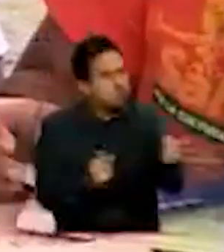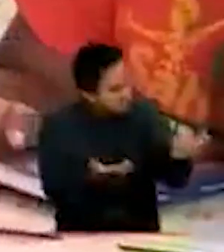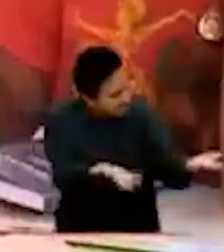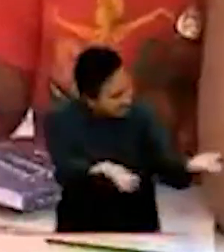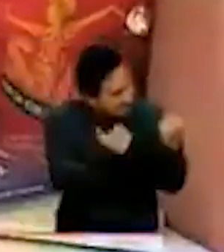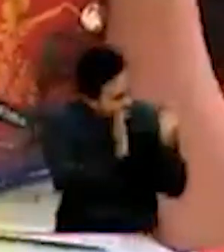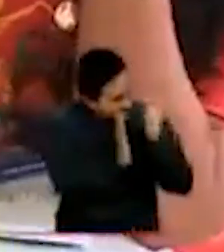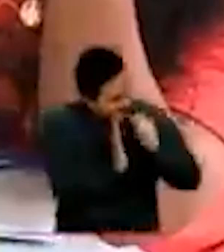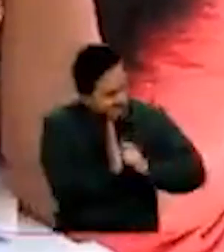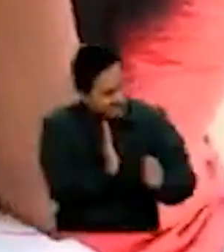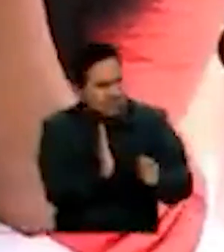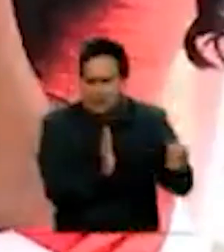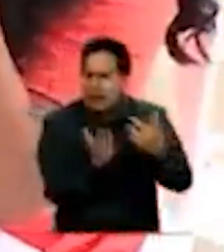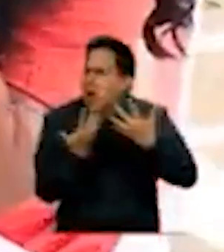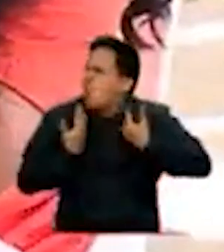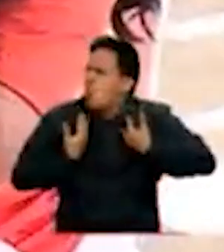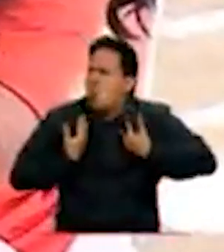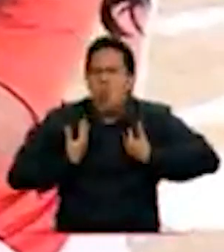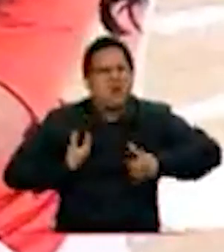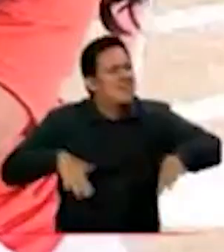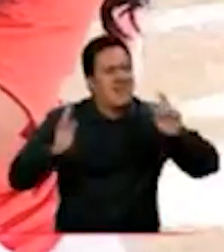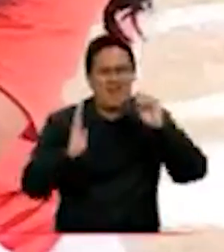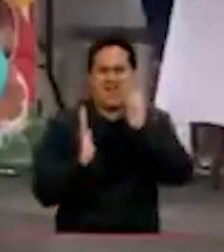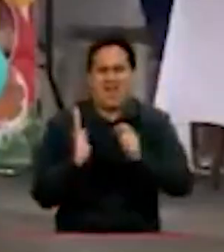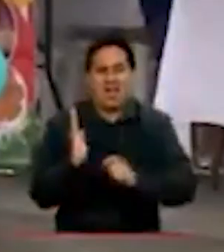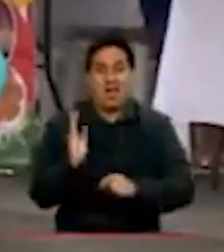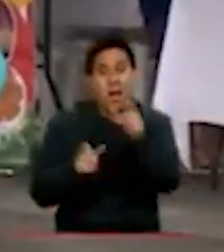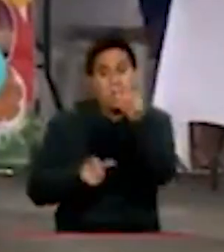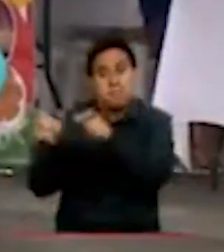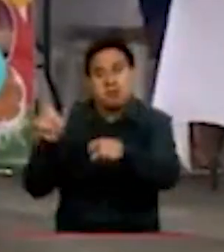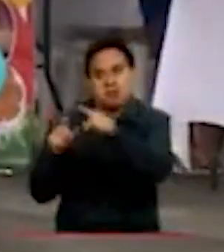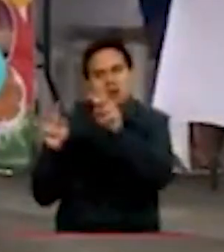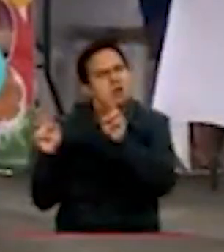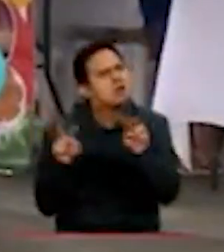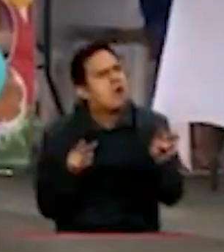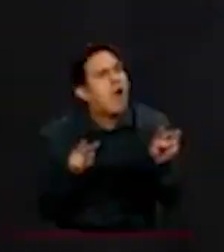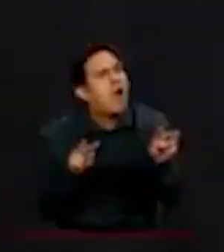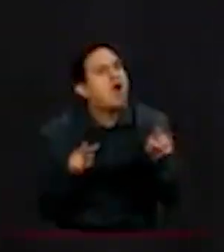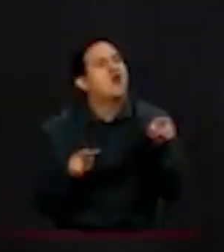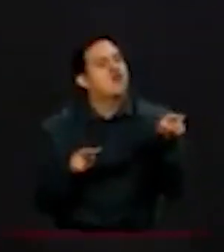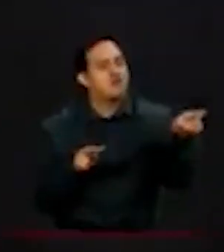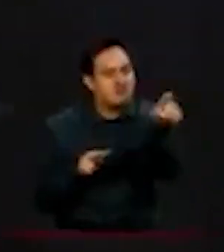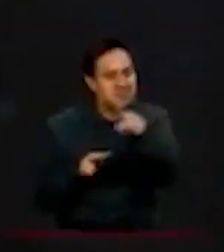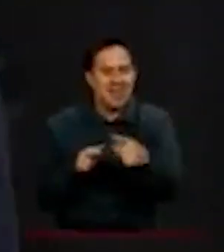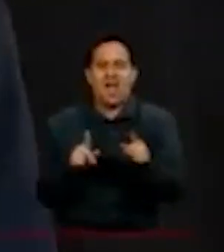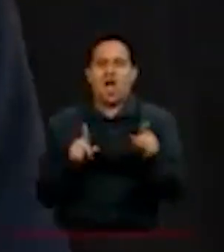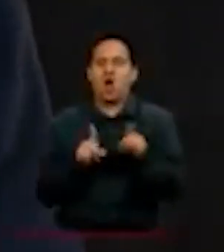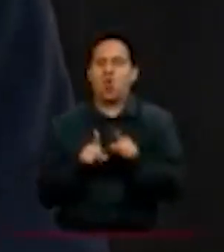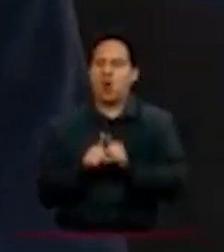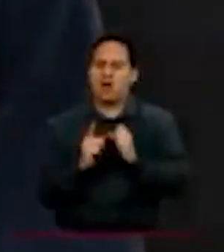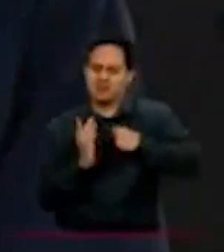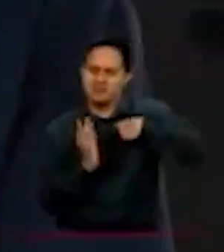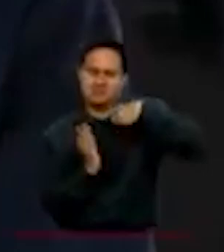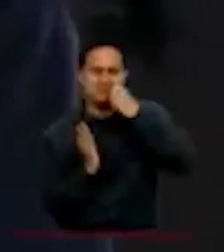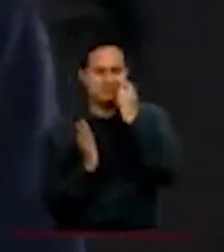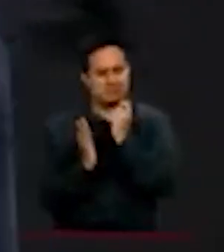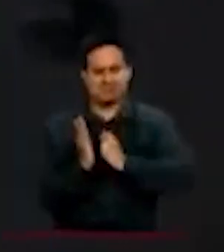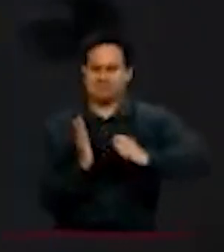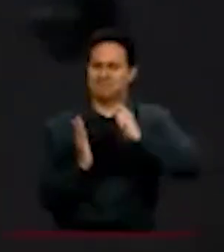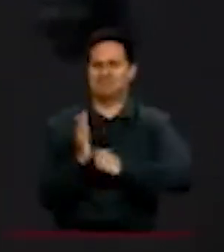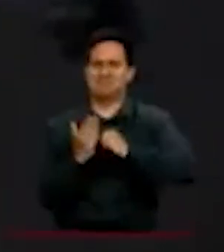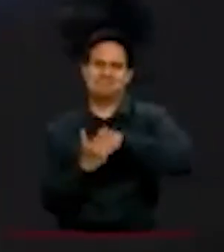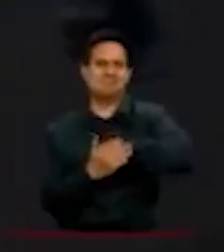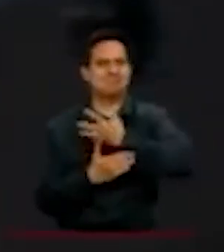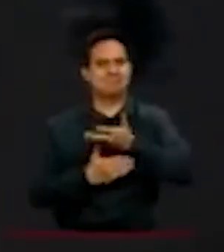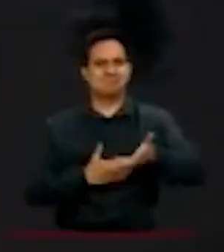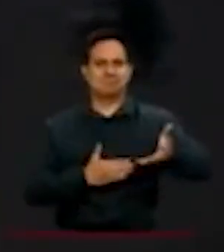digan lo que quieran que las personas escuchen, pero con algo de ritmo. Y tenía tanto para dar que era demasiado para